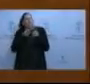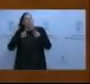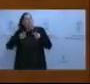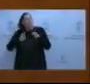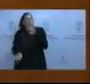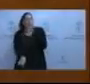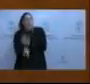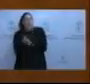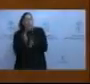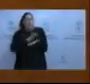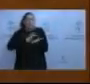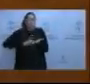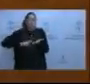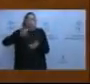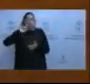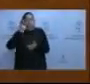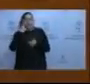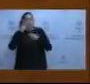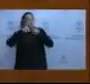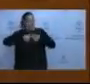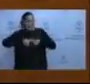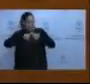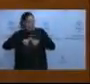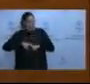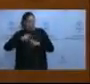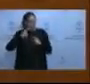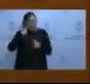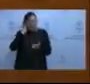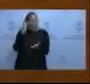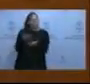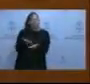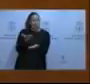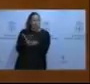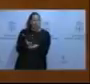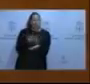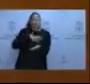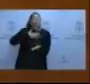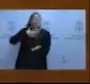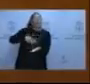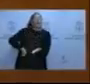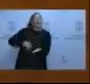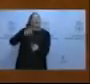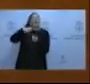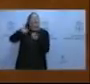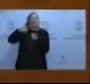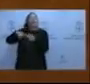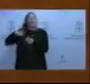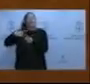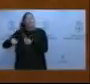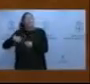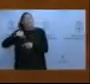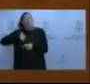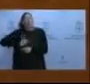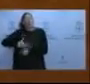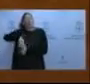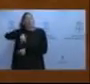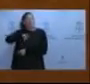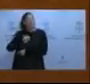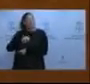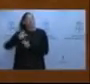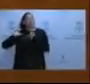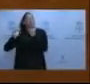que viene sobre este sector público, que lo que viene es a confirmar muchas de las cosas, entiendo, que este grupo parlamentario